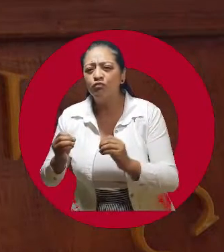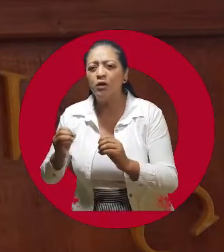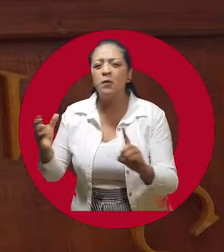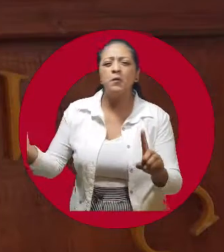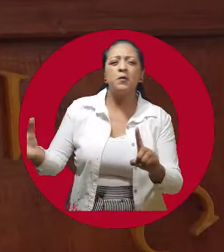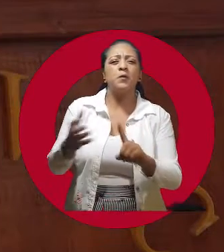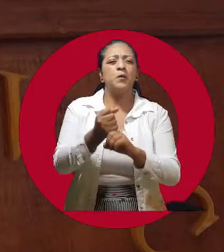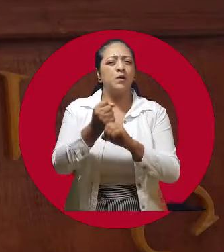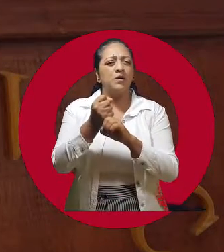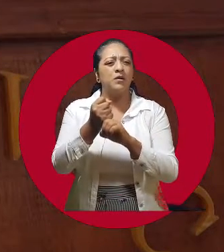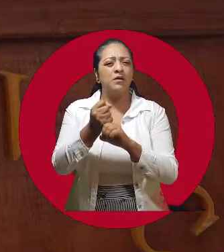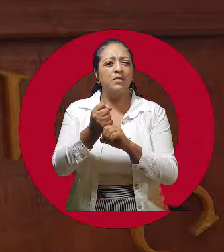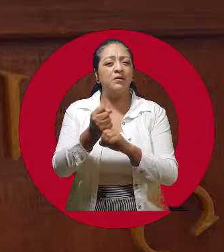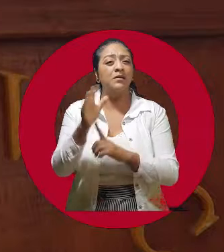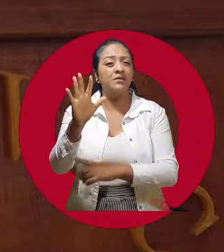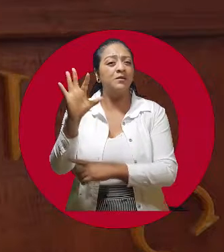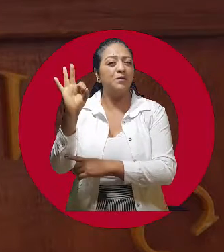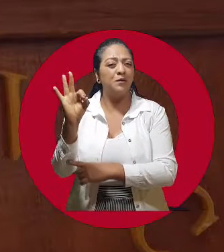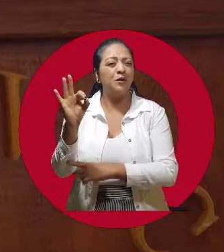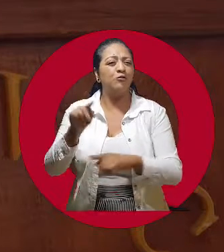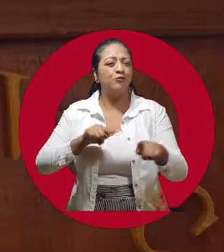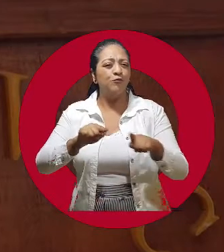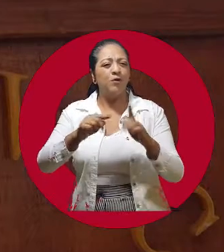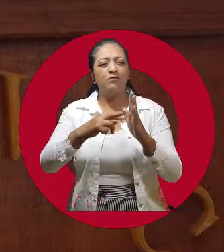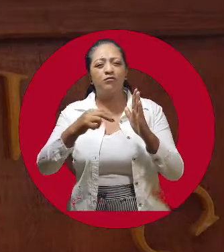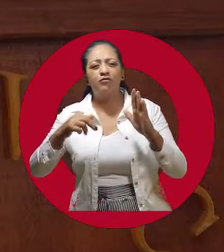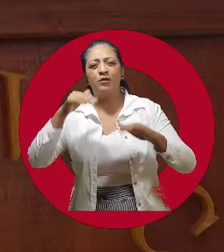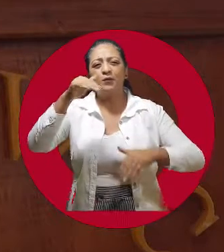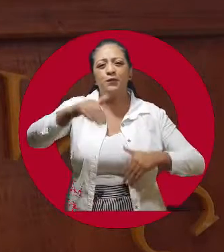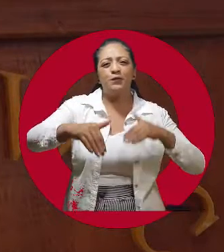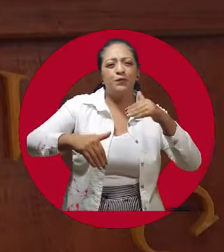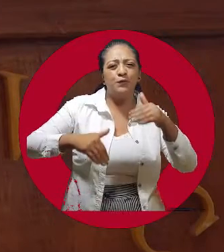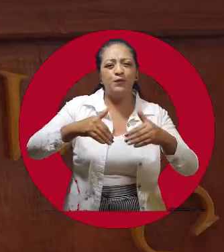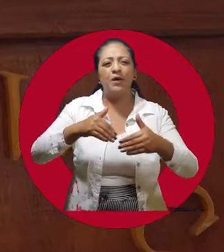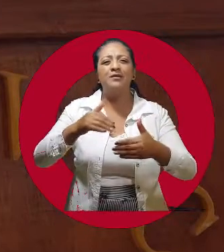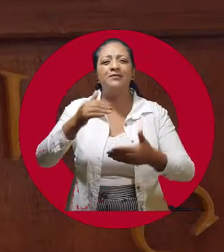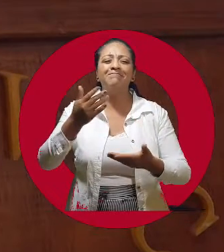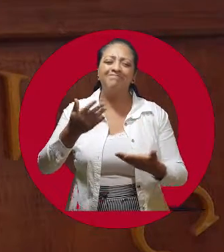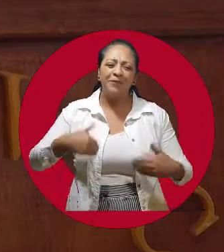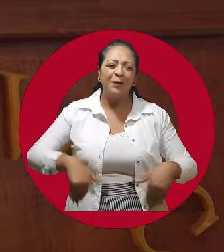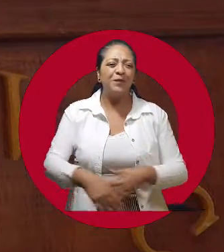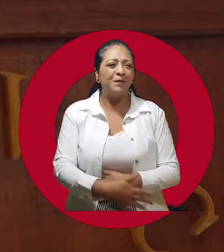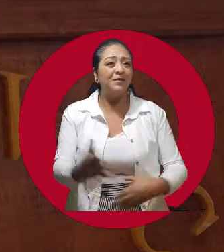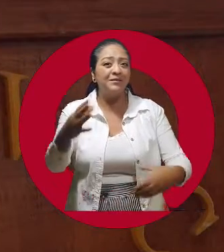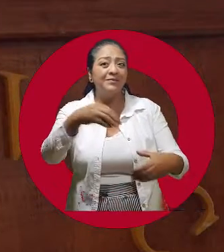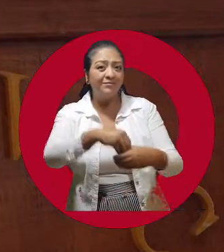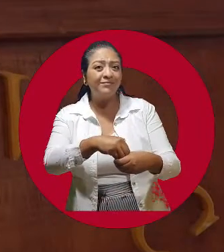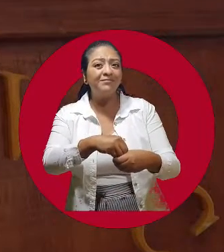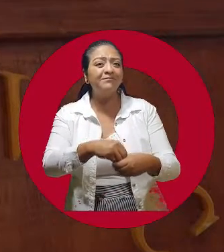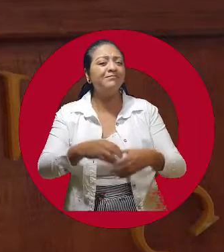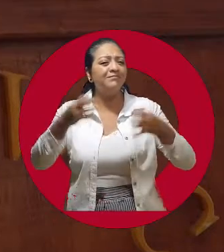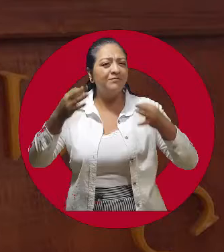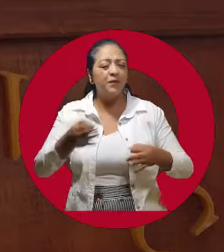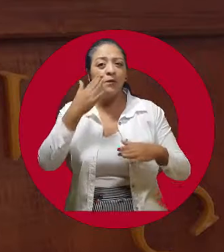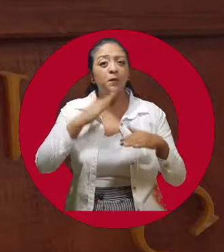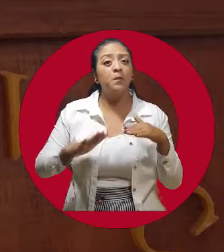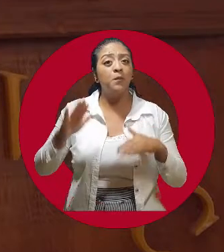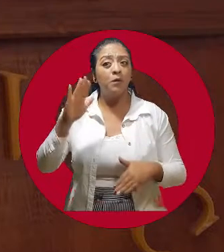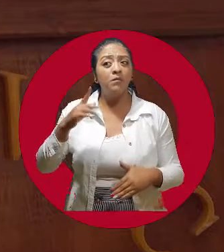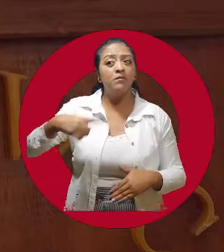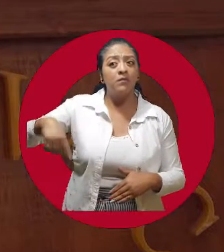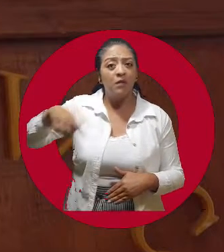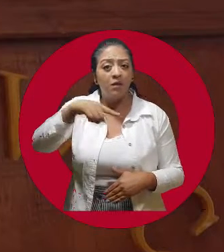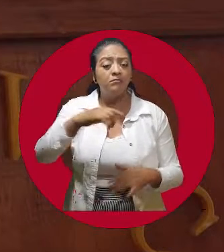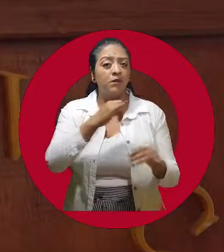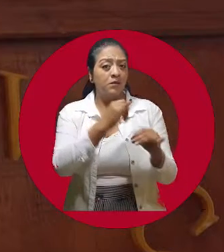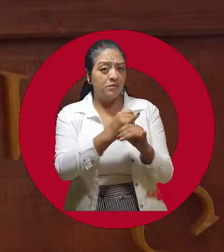y ejecución de la 59ª edición de la travesía natatoria en el lago San Pablo y cumplimiento de los compromisos tanto